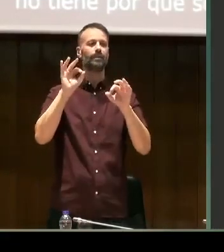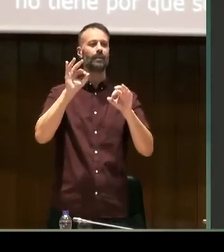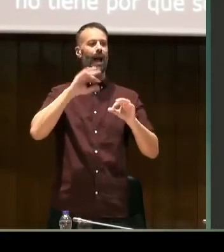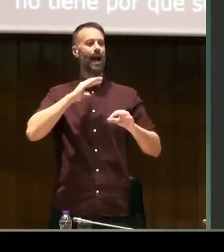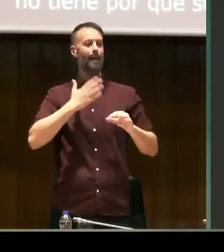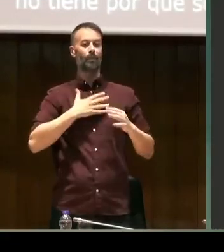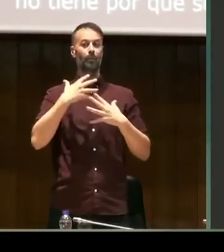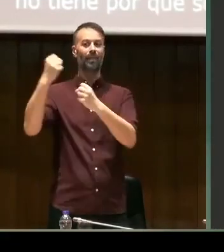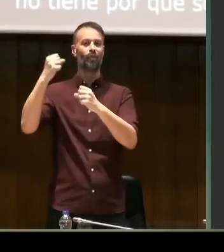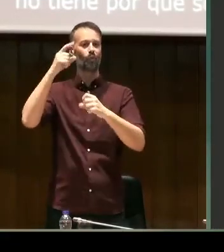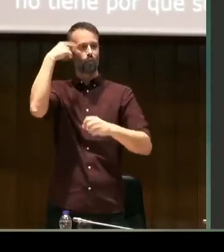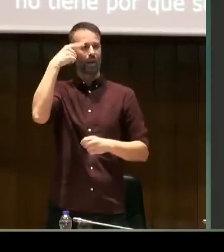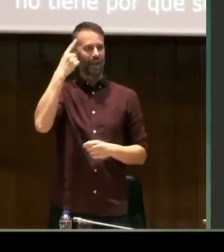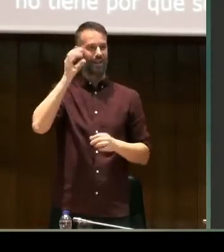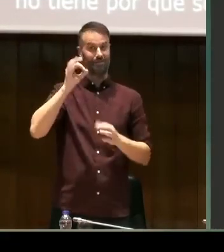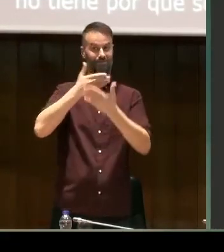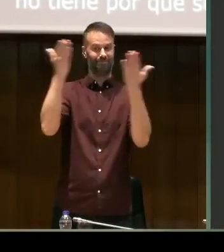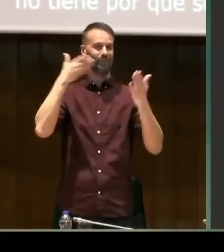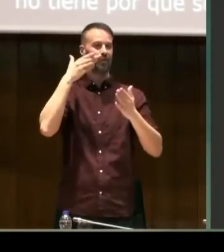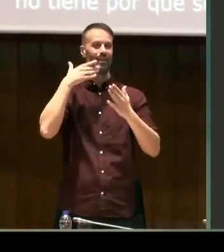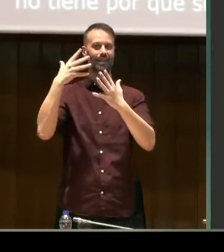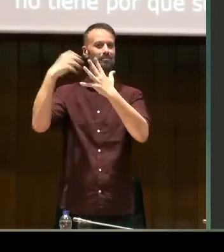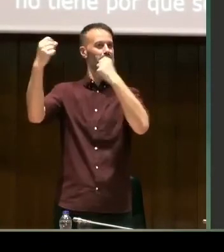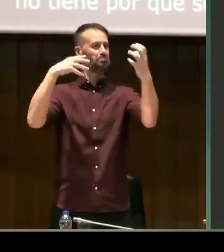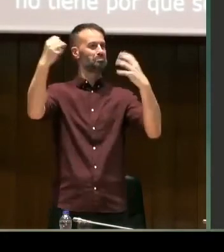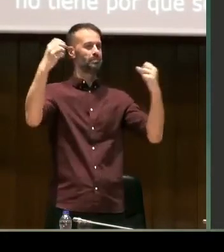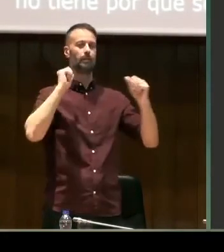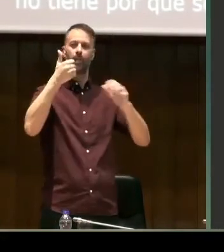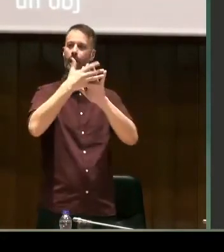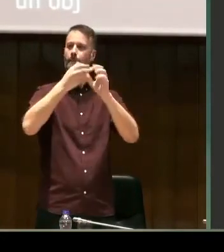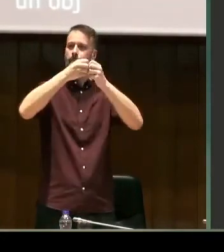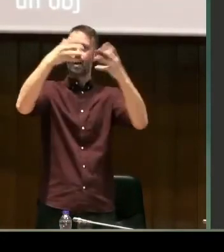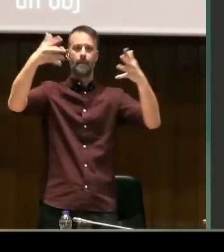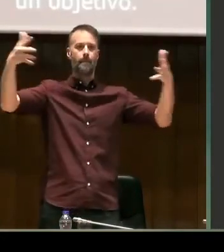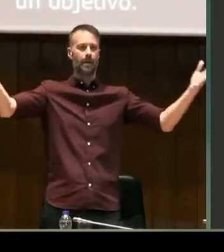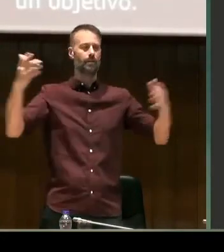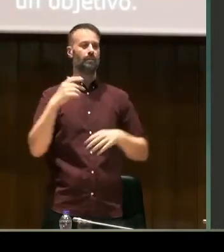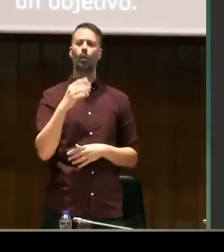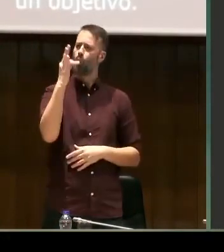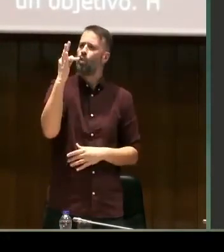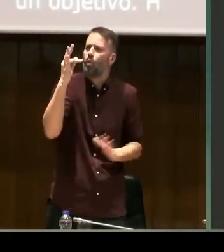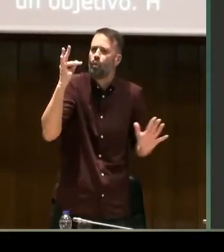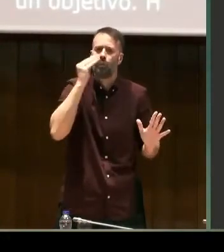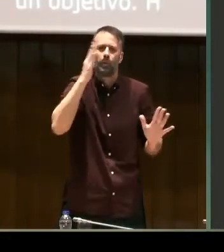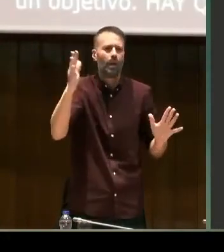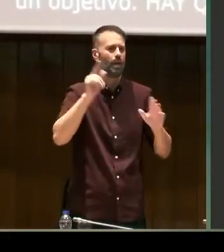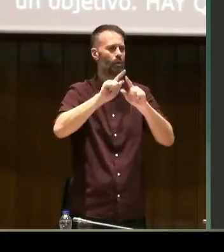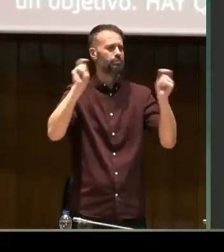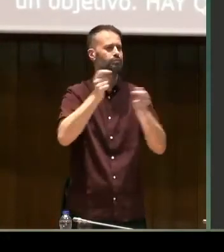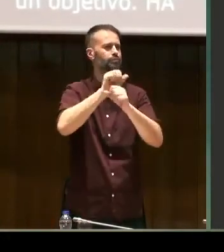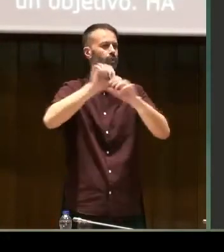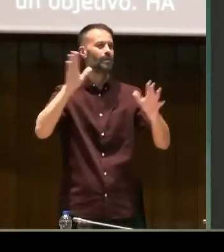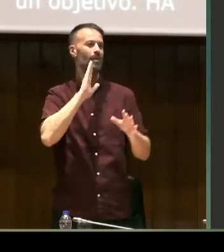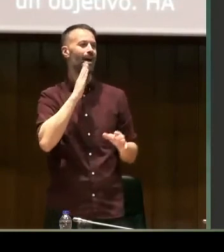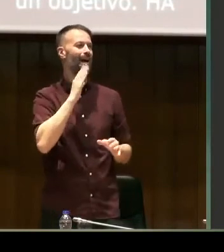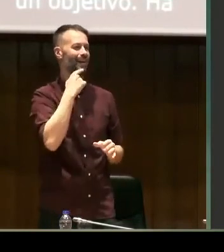debemos reflexionar y analizar la apropiación de la cultura sorda que están haciendo las personas oyentes. Cada vez prolifera